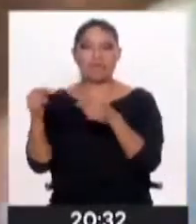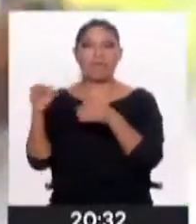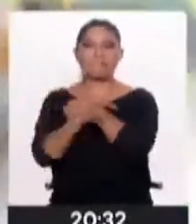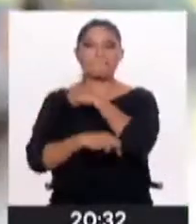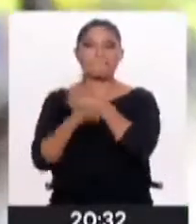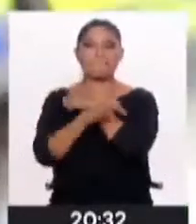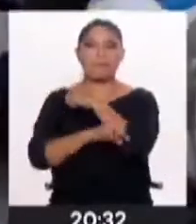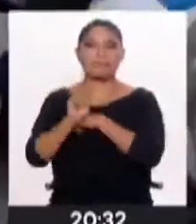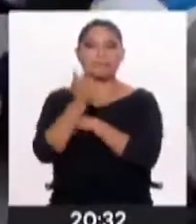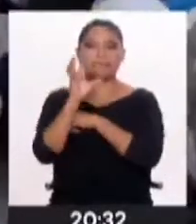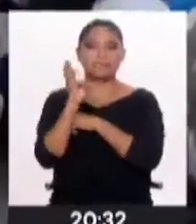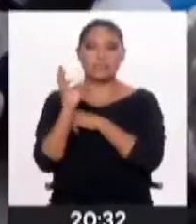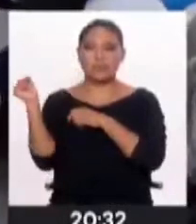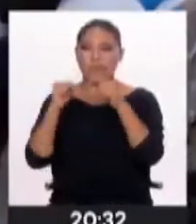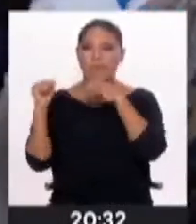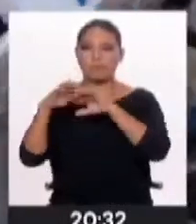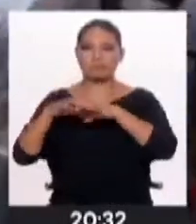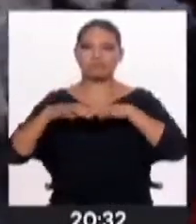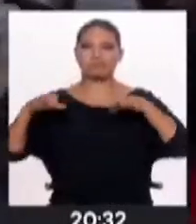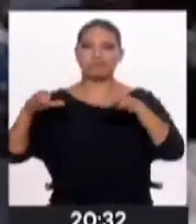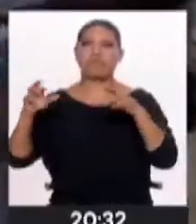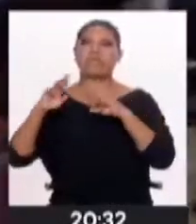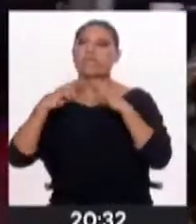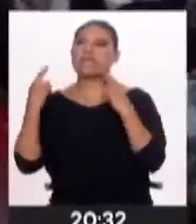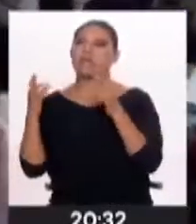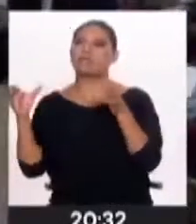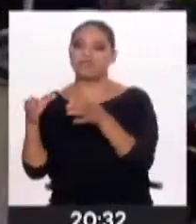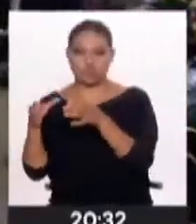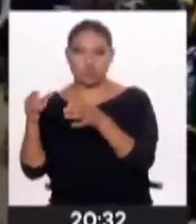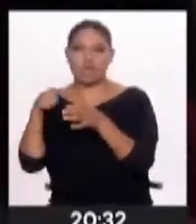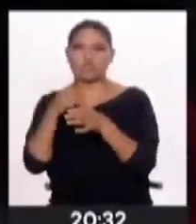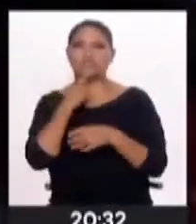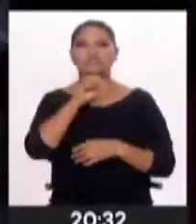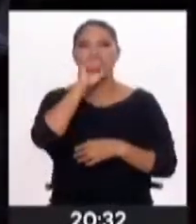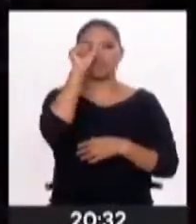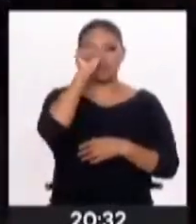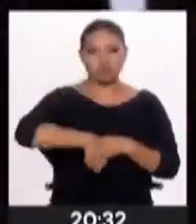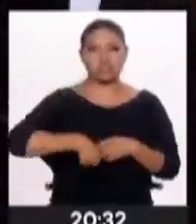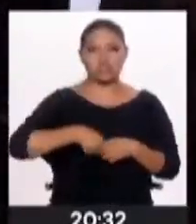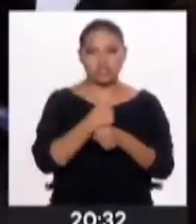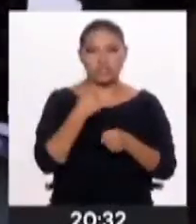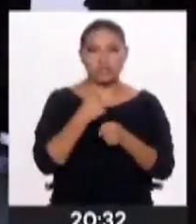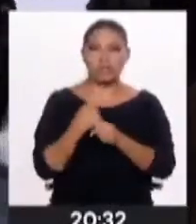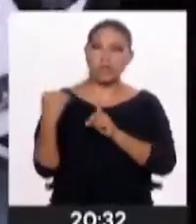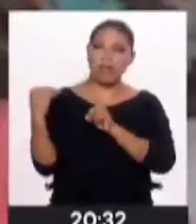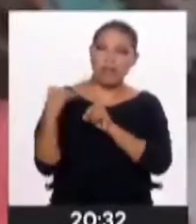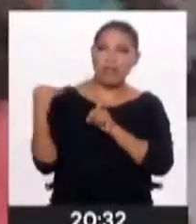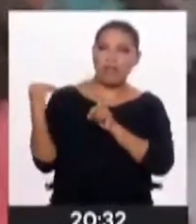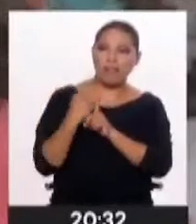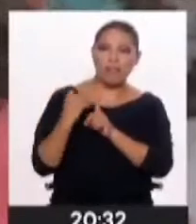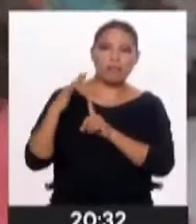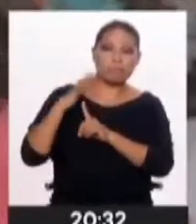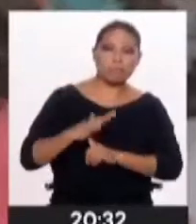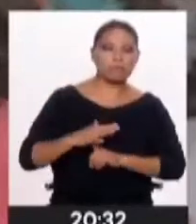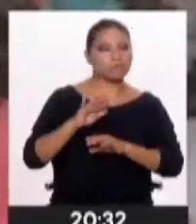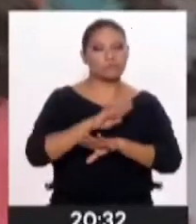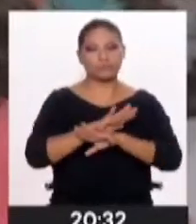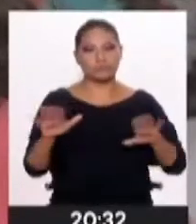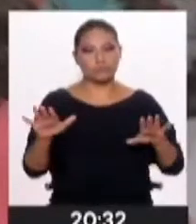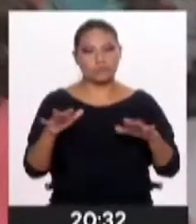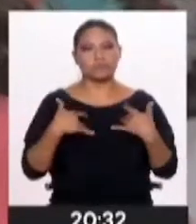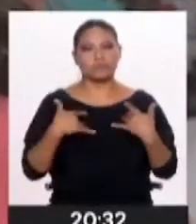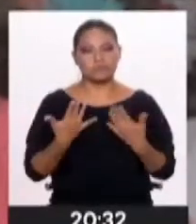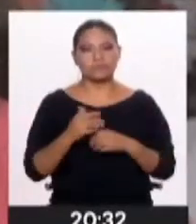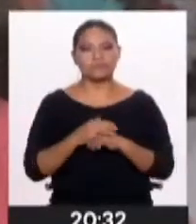países de todo el mundo. Su lema es sí al trabajo digno y no a la explotación. Cada vez más vemos